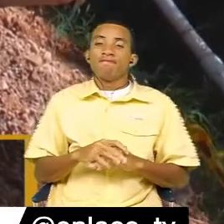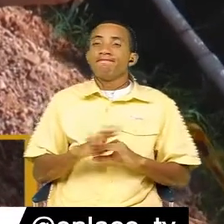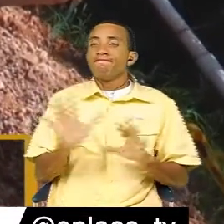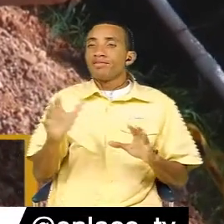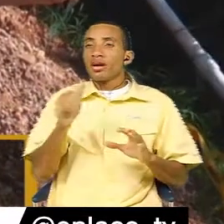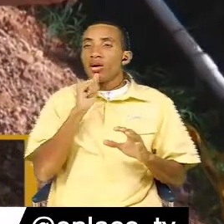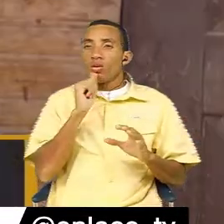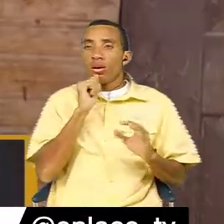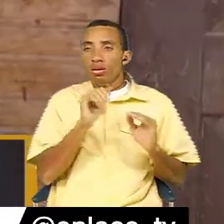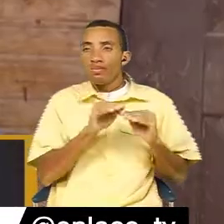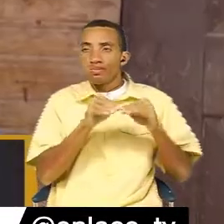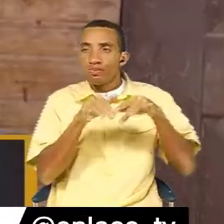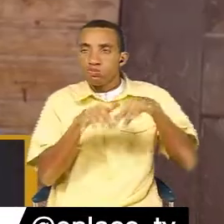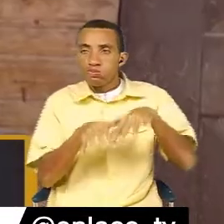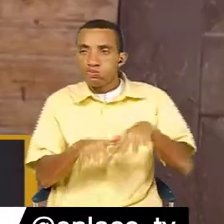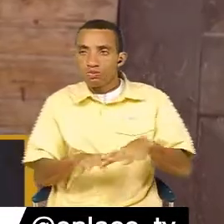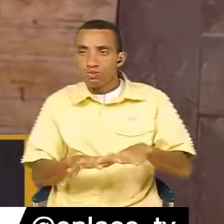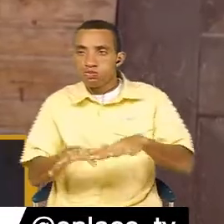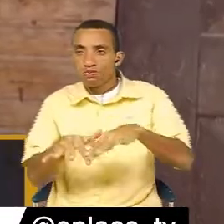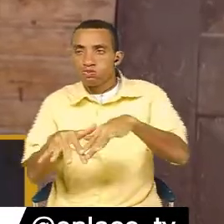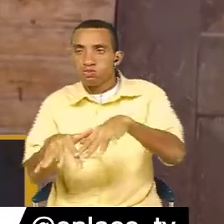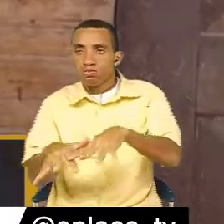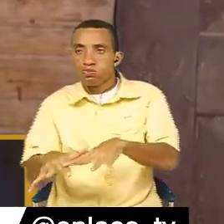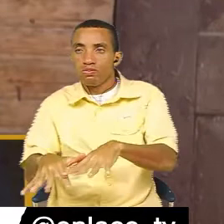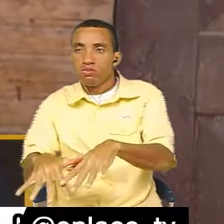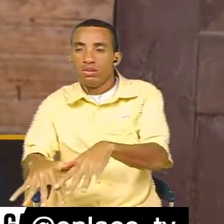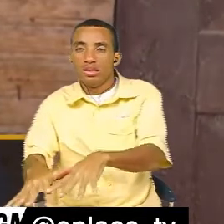aguas que se están cayendo, vertiendo a ese manhole,